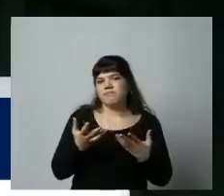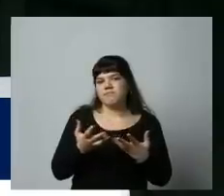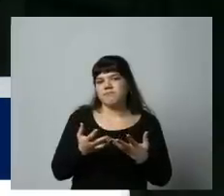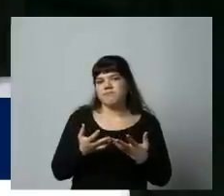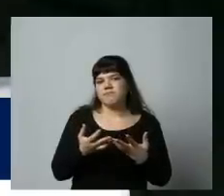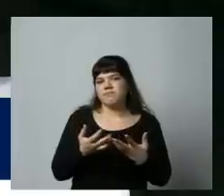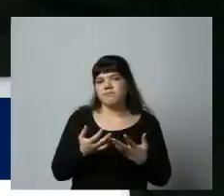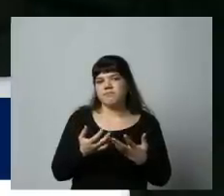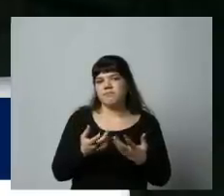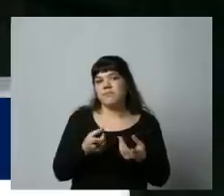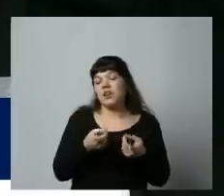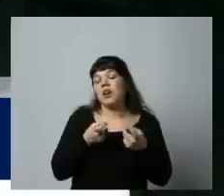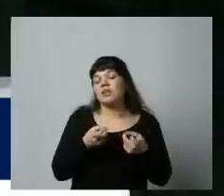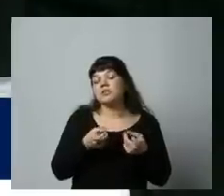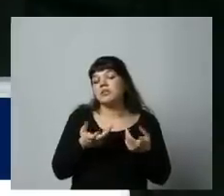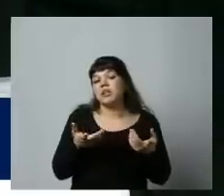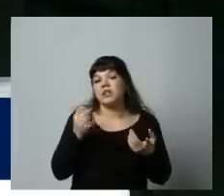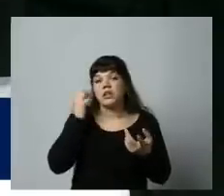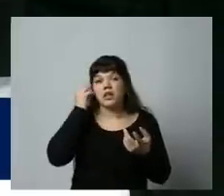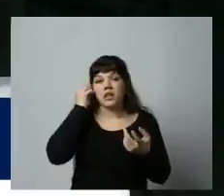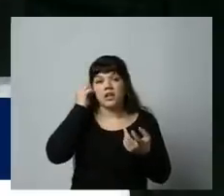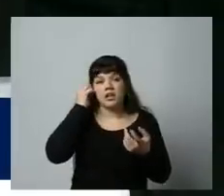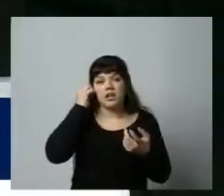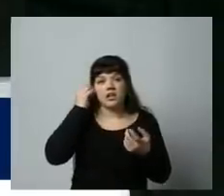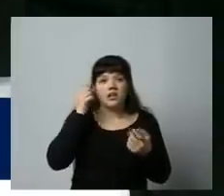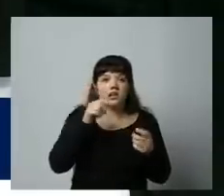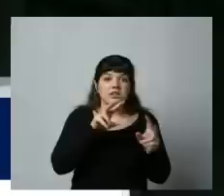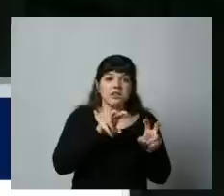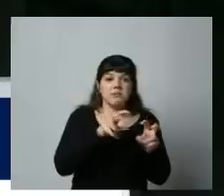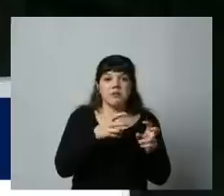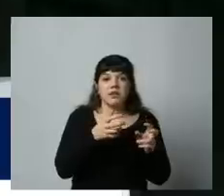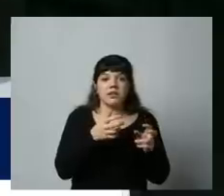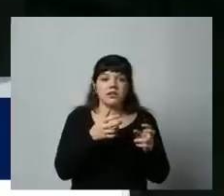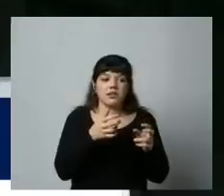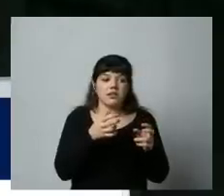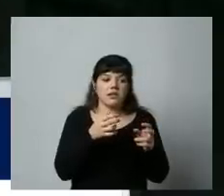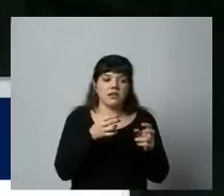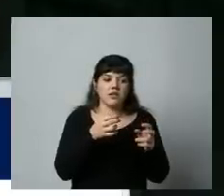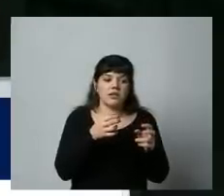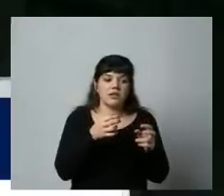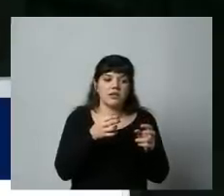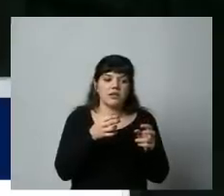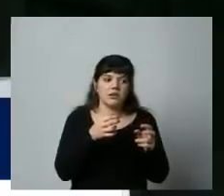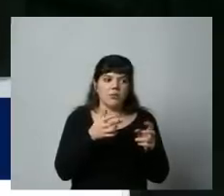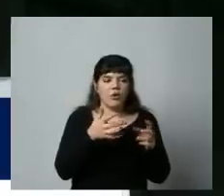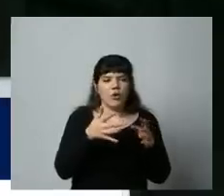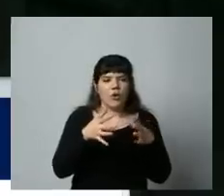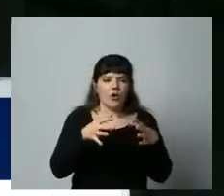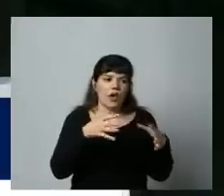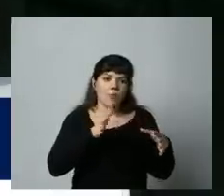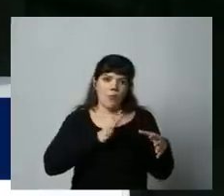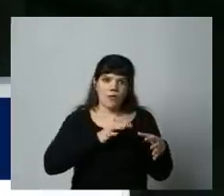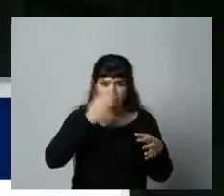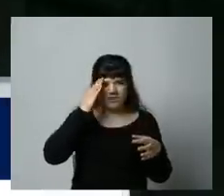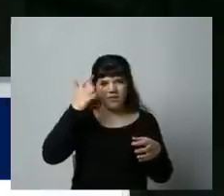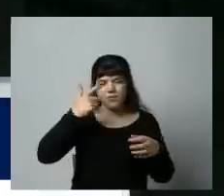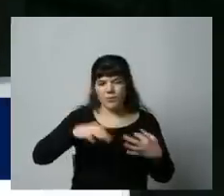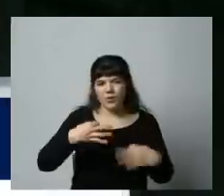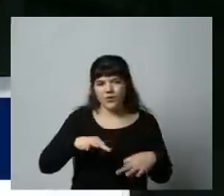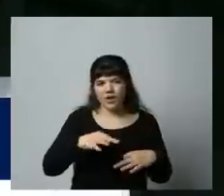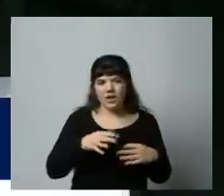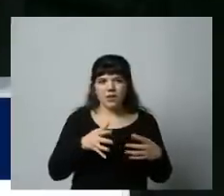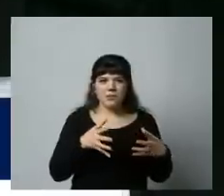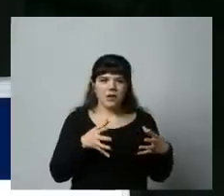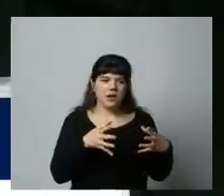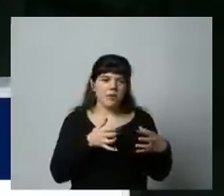familias necesitan por las redes las mujeres en eso lo tenemos como muy presente porque